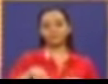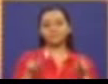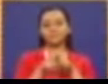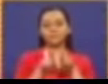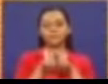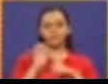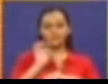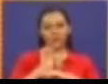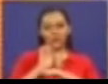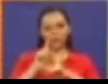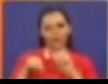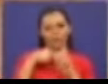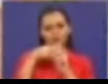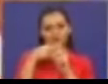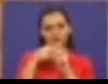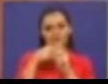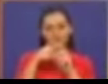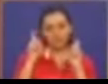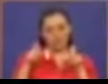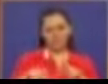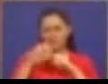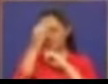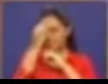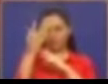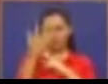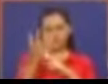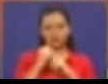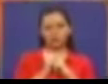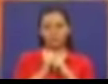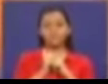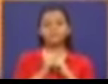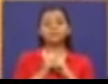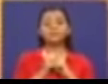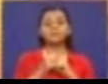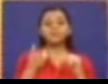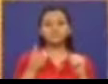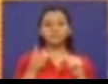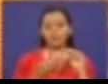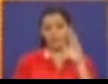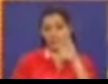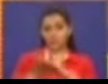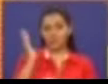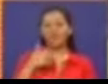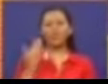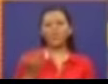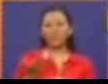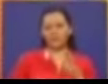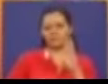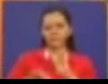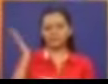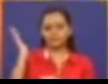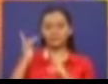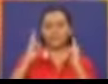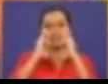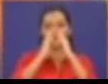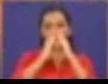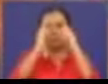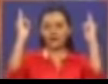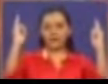Ecuador en positivo, no solo como información. Fuimos a inaugurar los